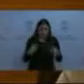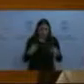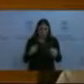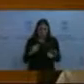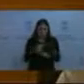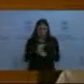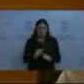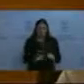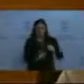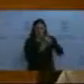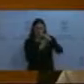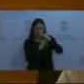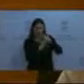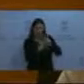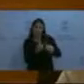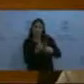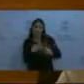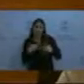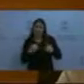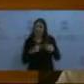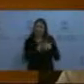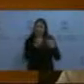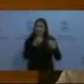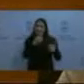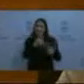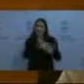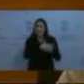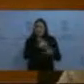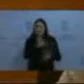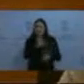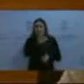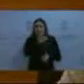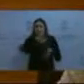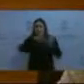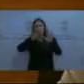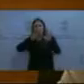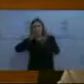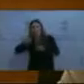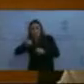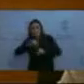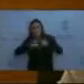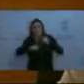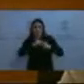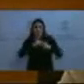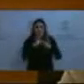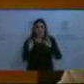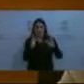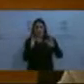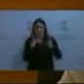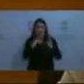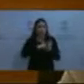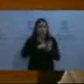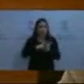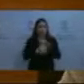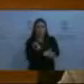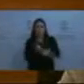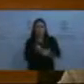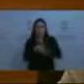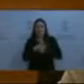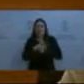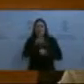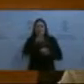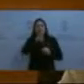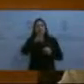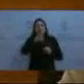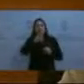dejaron una deuda en la sanidad de 16.000 millones de euros, 578.000 familias en el umbral de pobreza, una deuda de 1.034 millones de